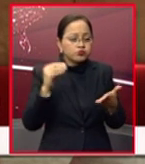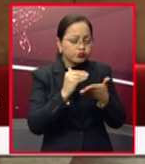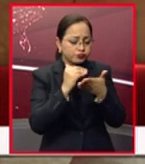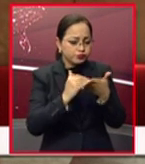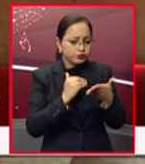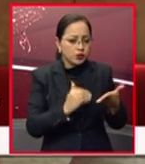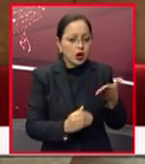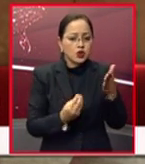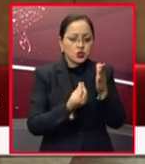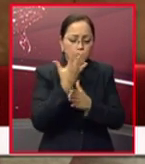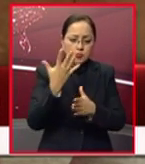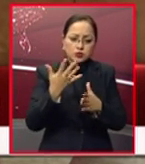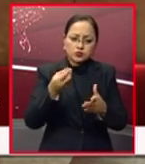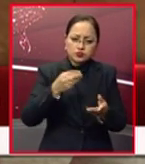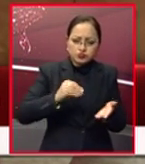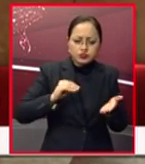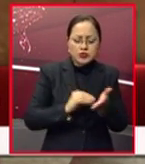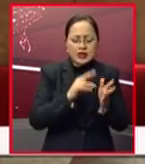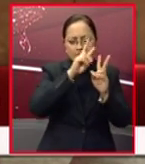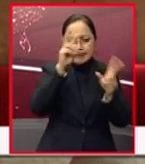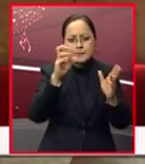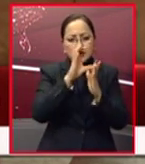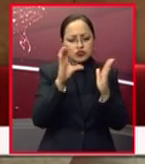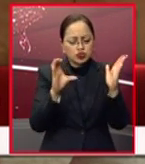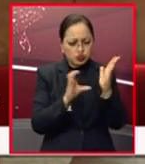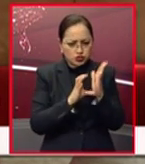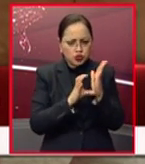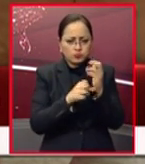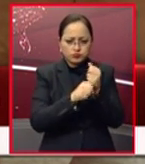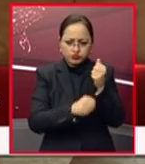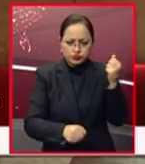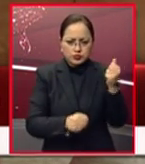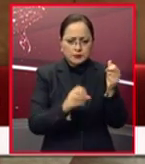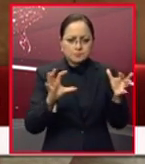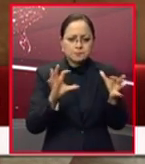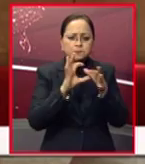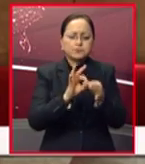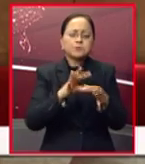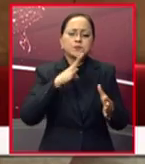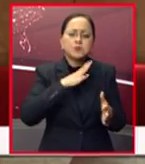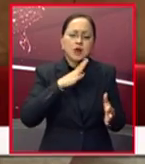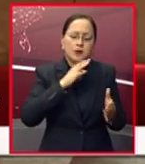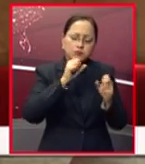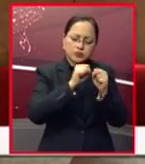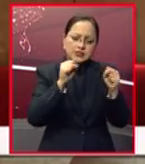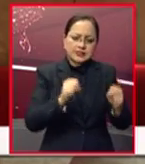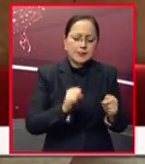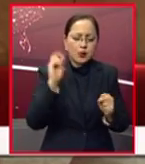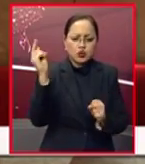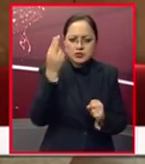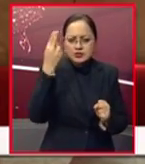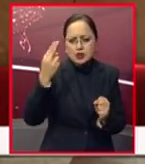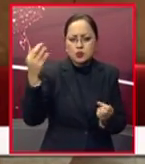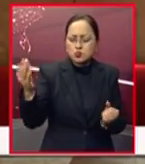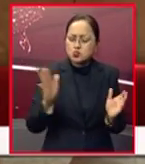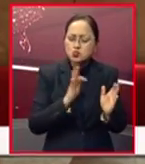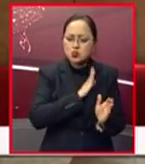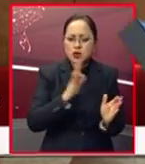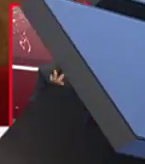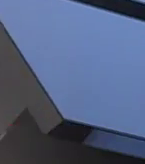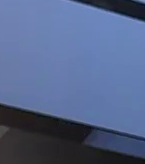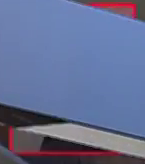reconocerán ensayos previos sobre el tema de la Constitución. Se incorporará a todo el sistema universitario.